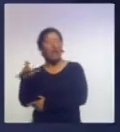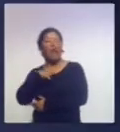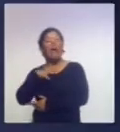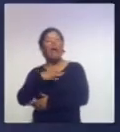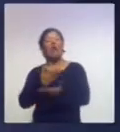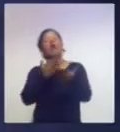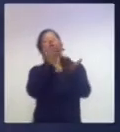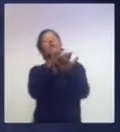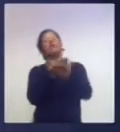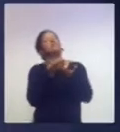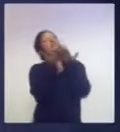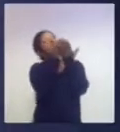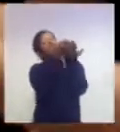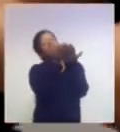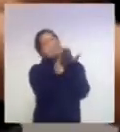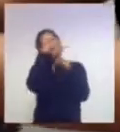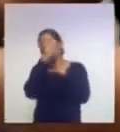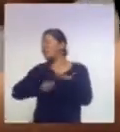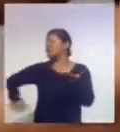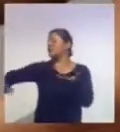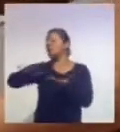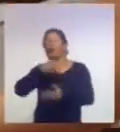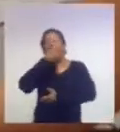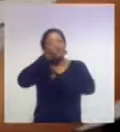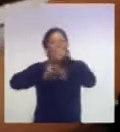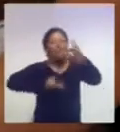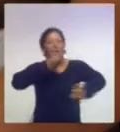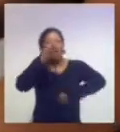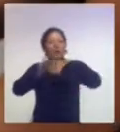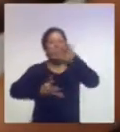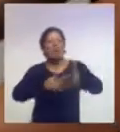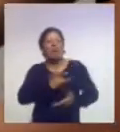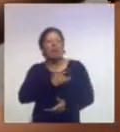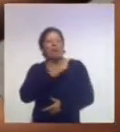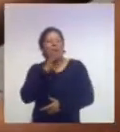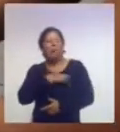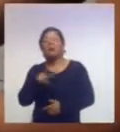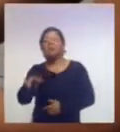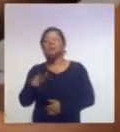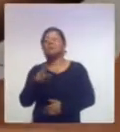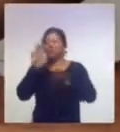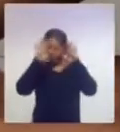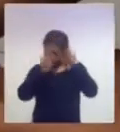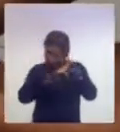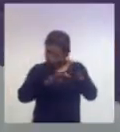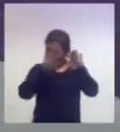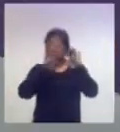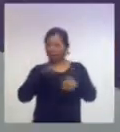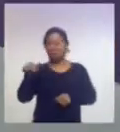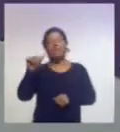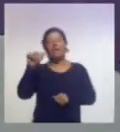los visitantes pudieran expresar sus condolencias y rindieran tributo al artista juchiteco.